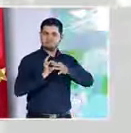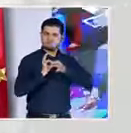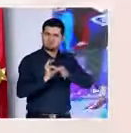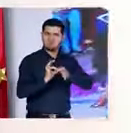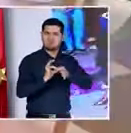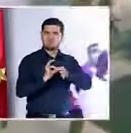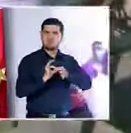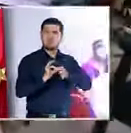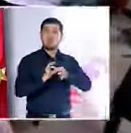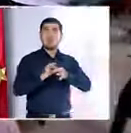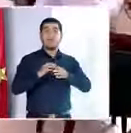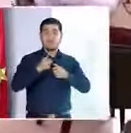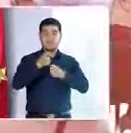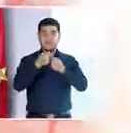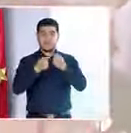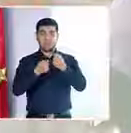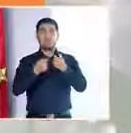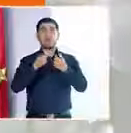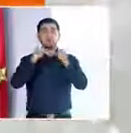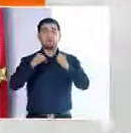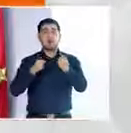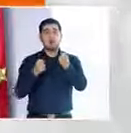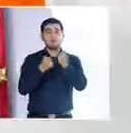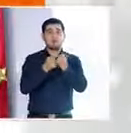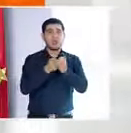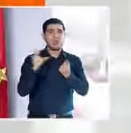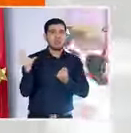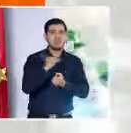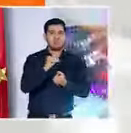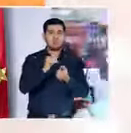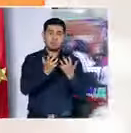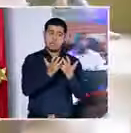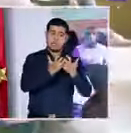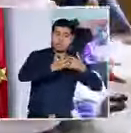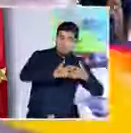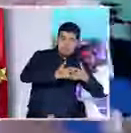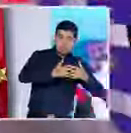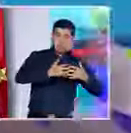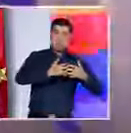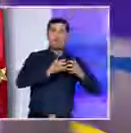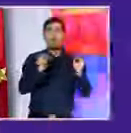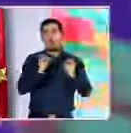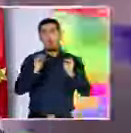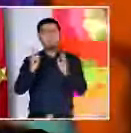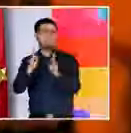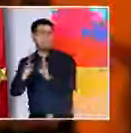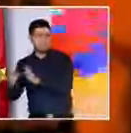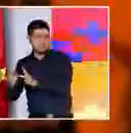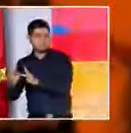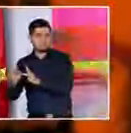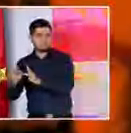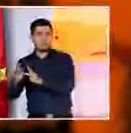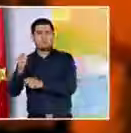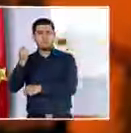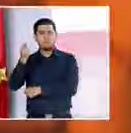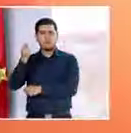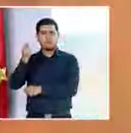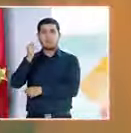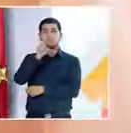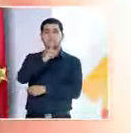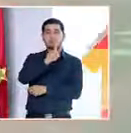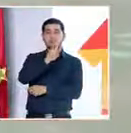actores que representen al sector público, privado, social y, por supuesto, la cooperación internacional. Con una inversión